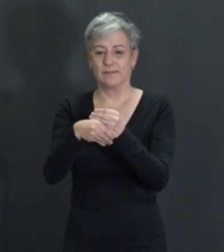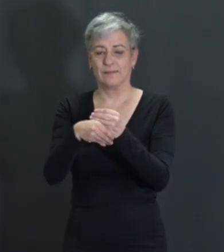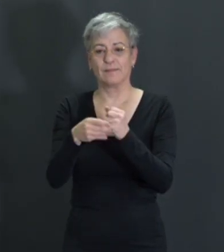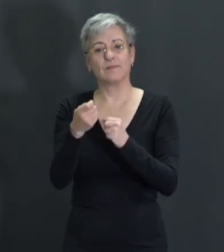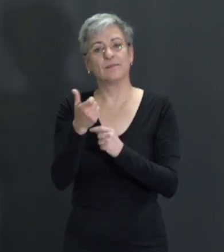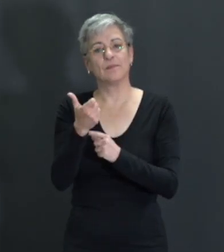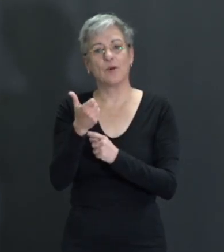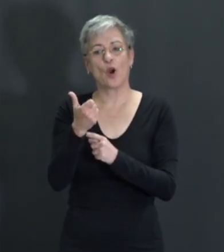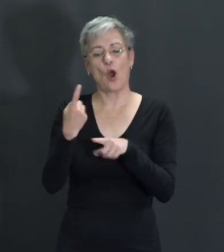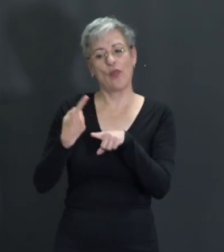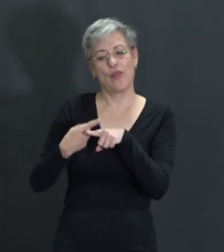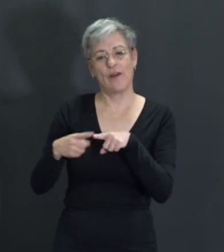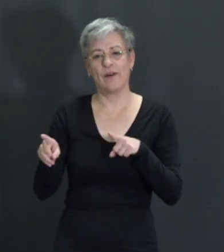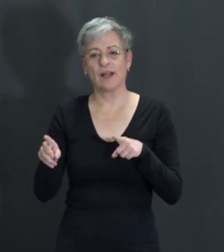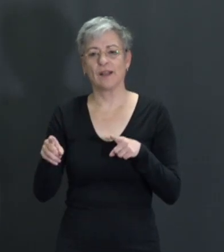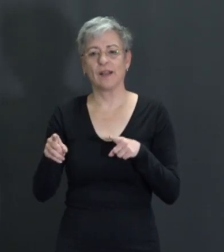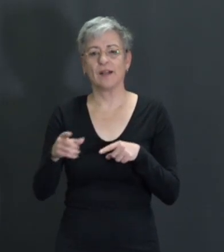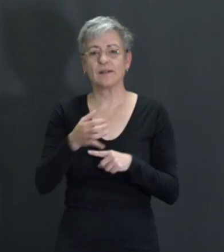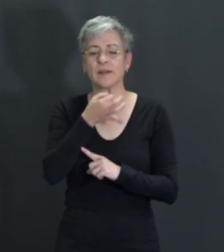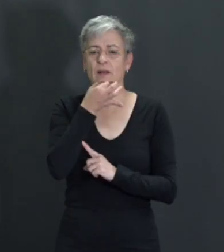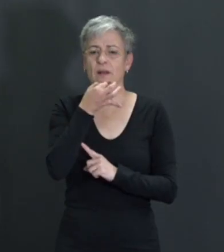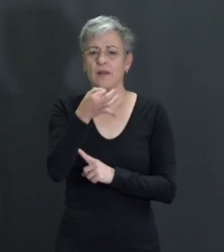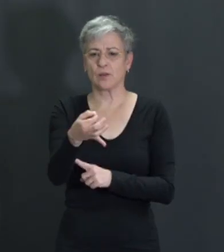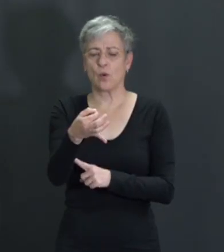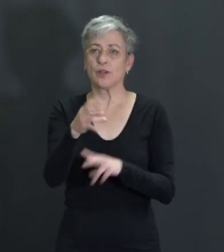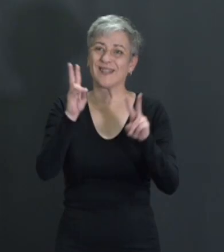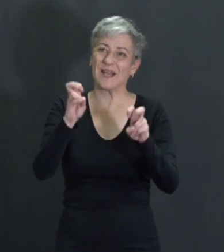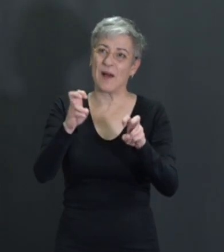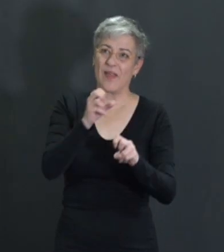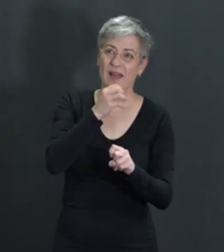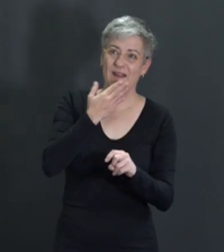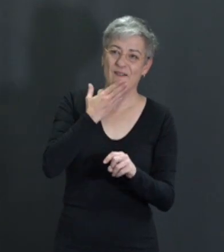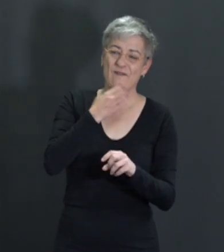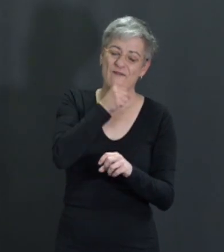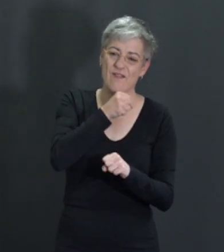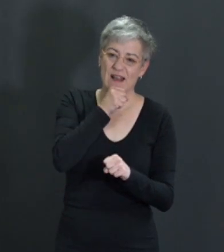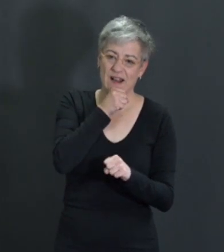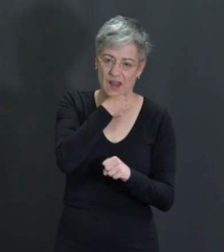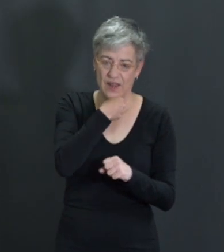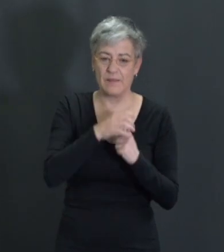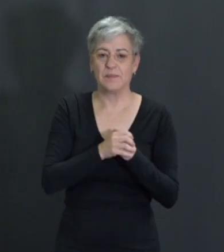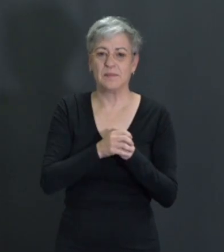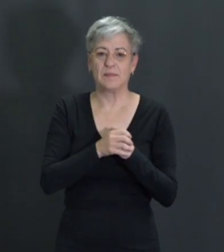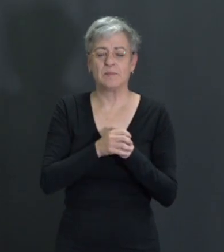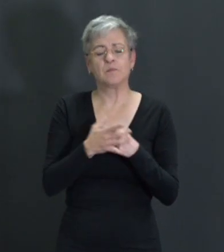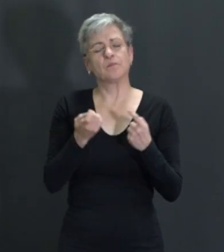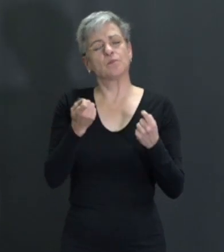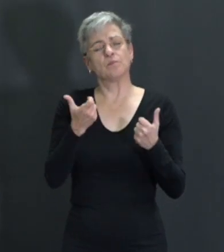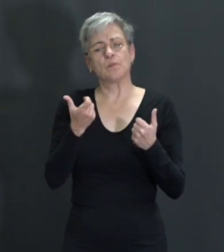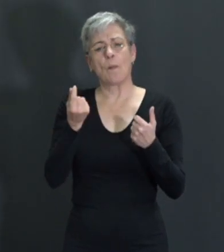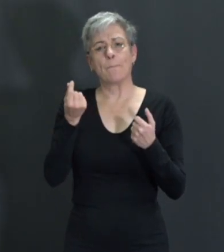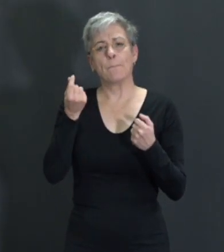poco diferente al discurso en el que nos movemos en la vejez. Yo ahí sí que me gustaría hacer una matización,